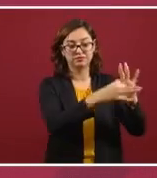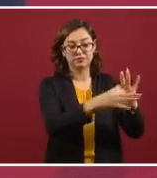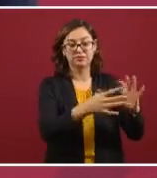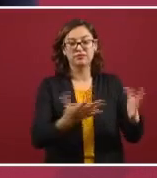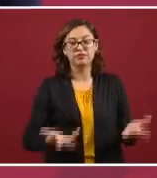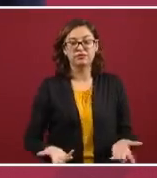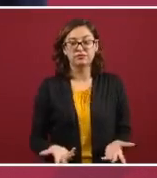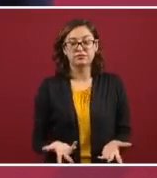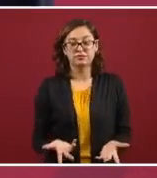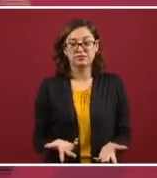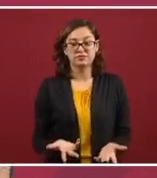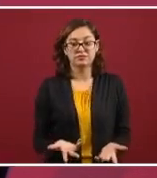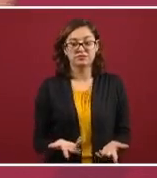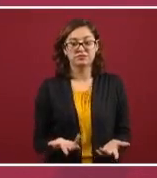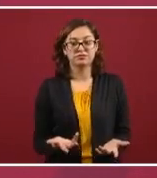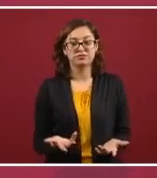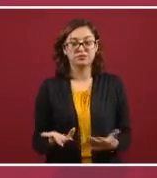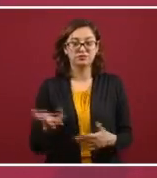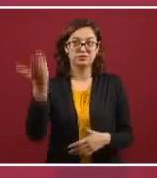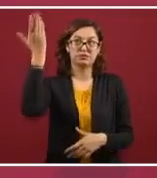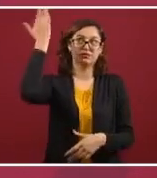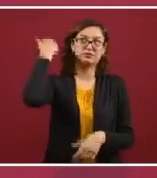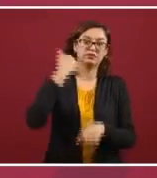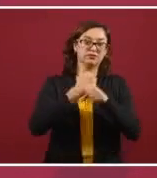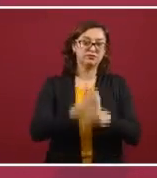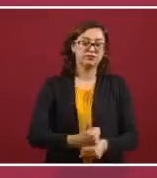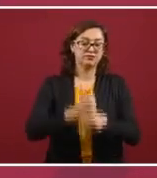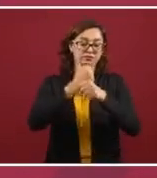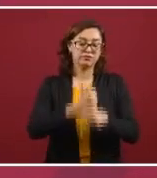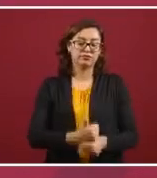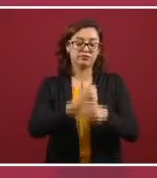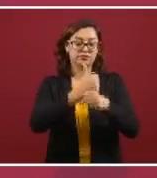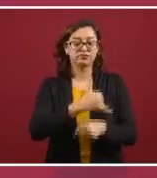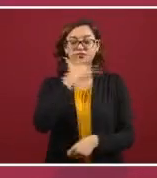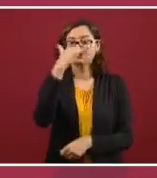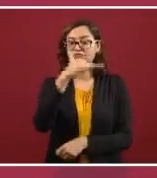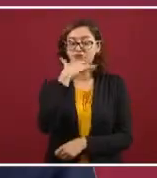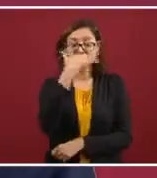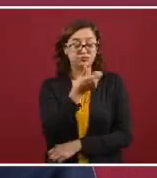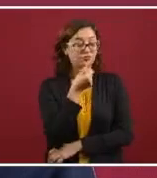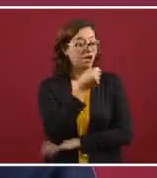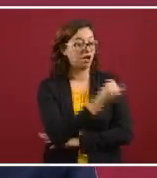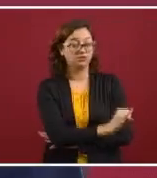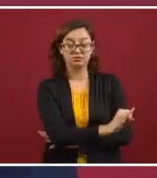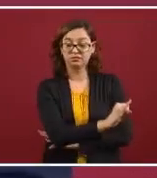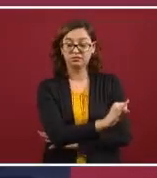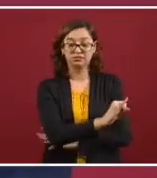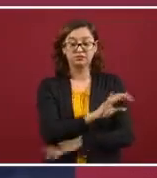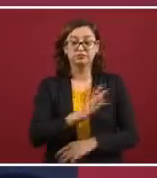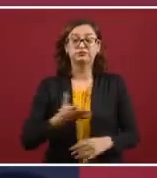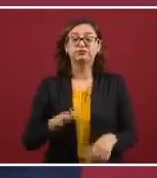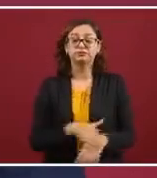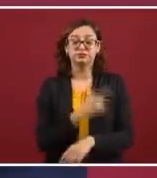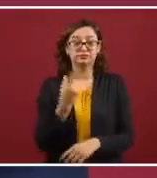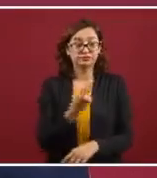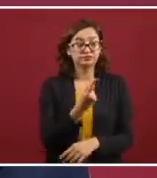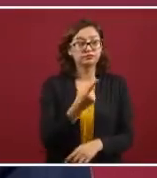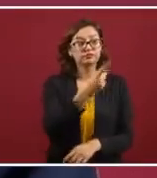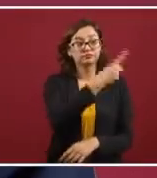representan a lo que se padeció, representan a la corrupción, porque esos